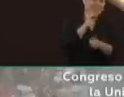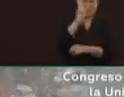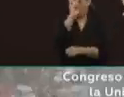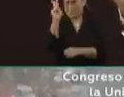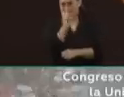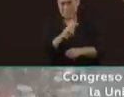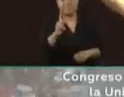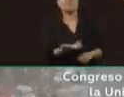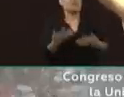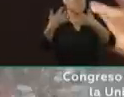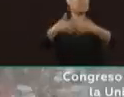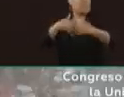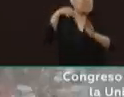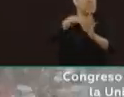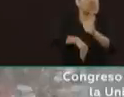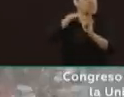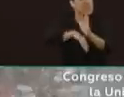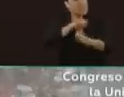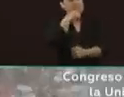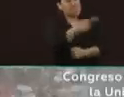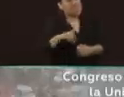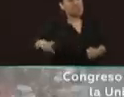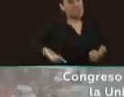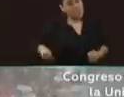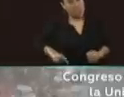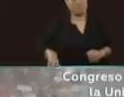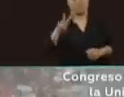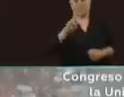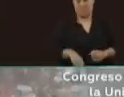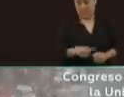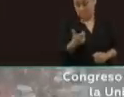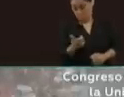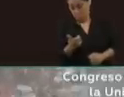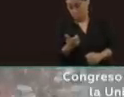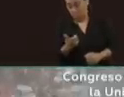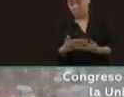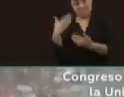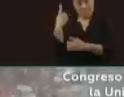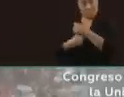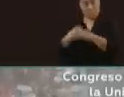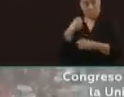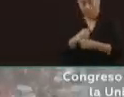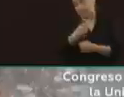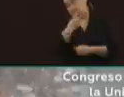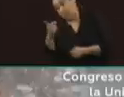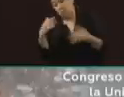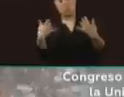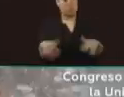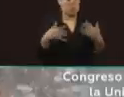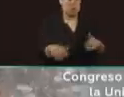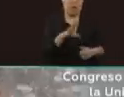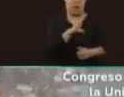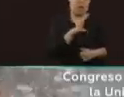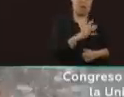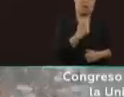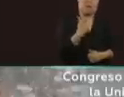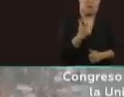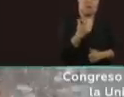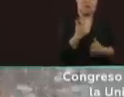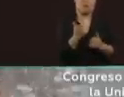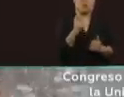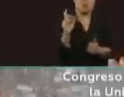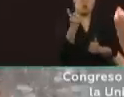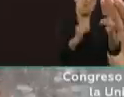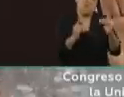las empresas quebradas del Estado, a una economía que hace un año los oficialistas presumían por el precio